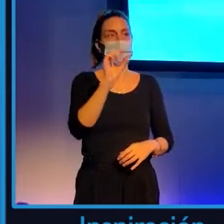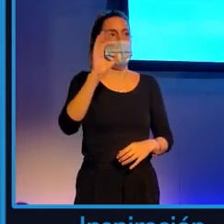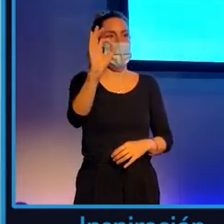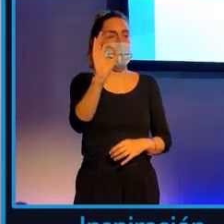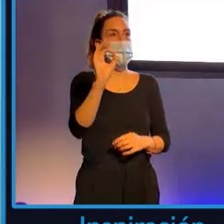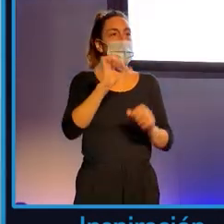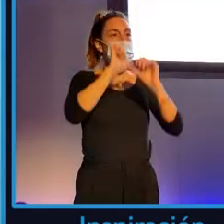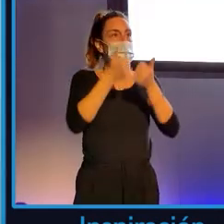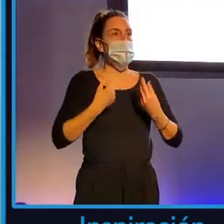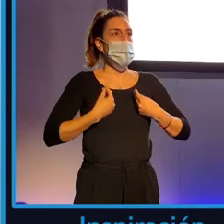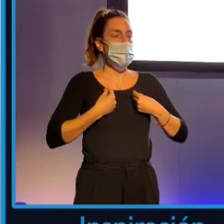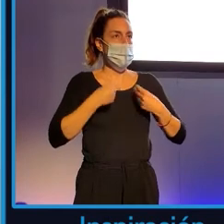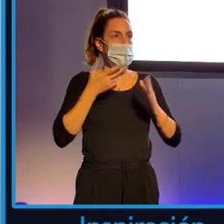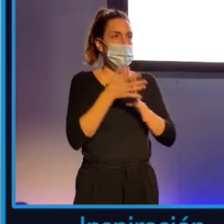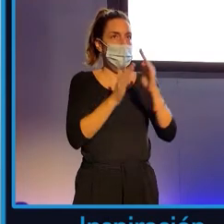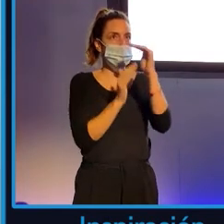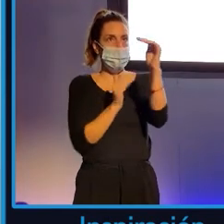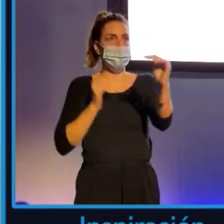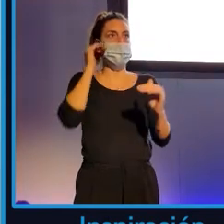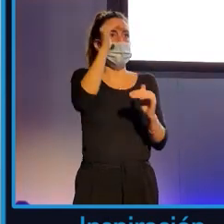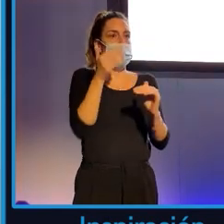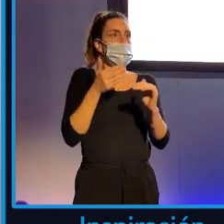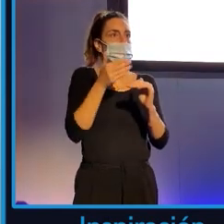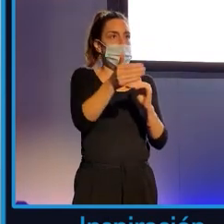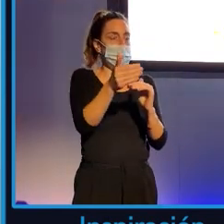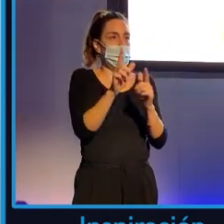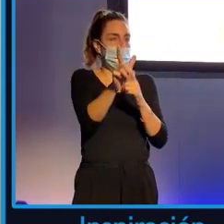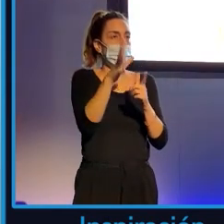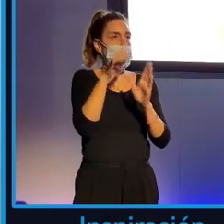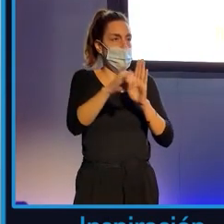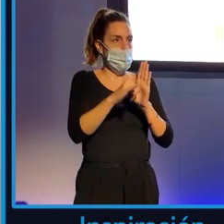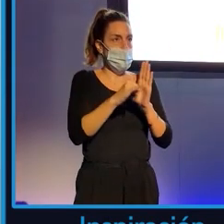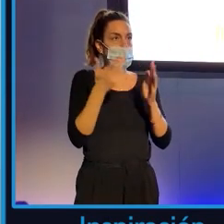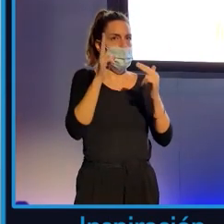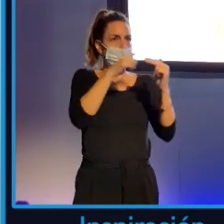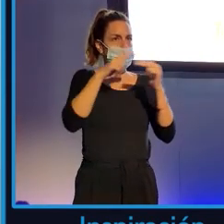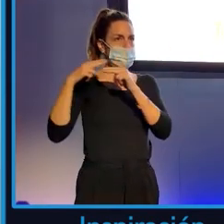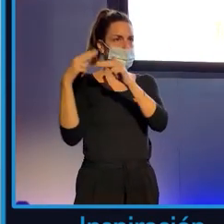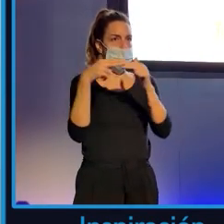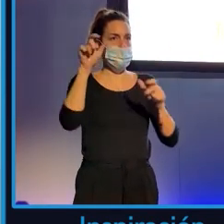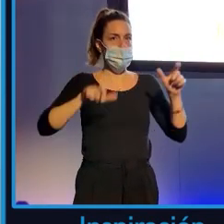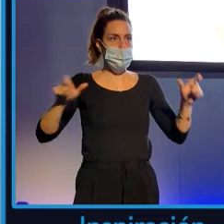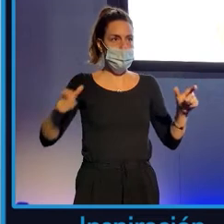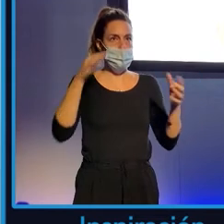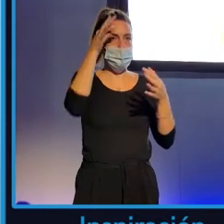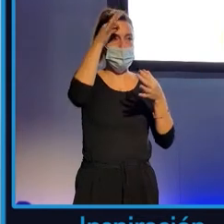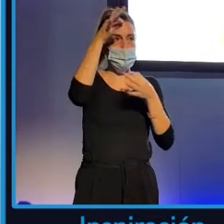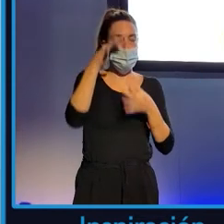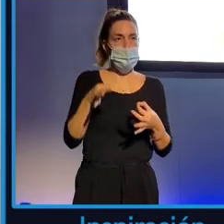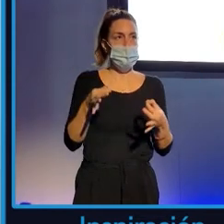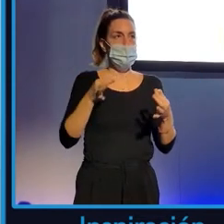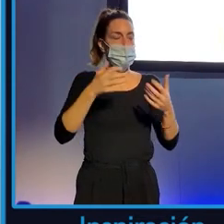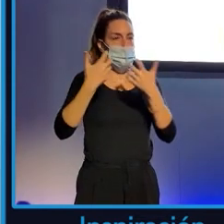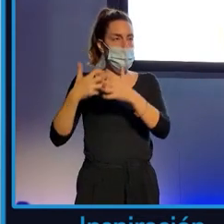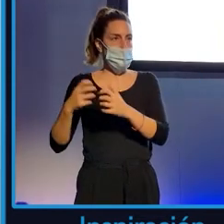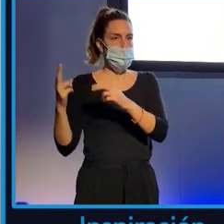ha dado un salto cualitativo hacia el futuro todo lo que nos rodea está conectado zonas datos máquinas y ahora